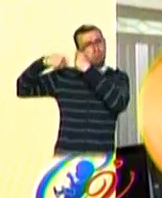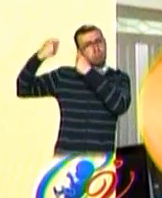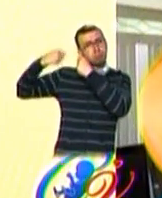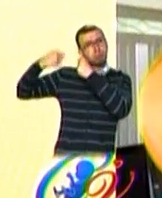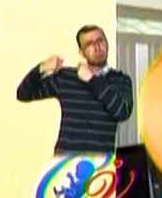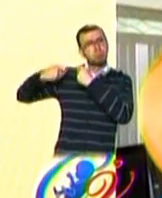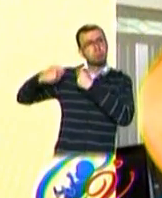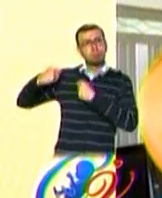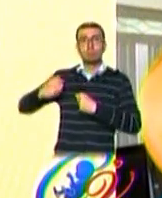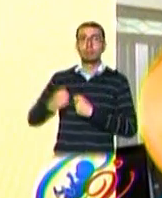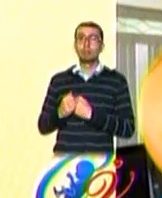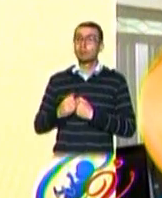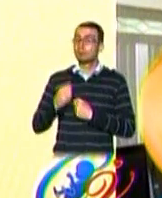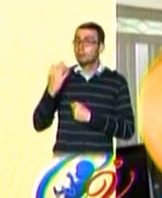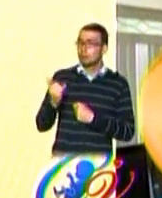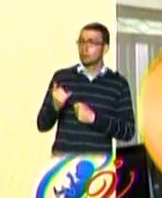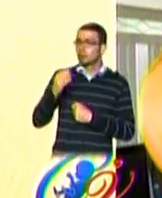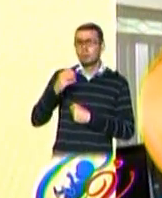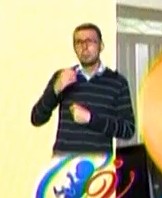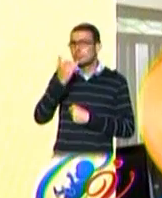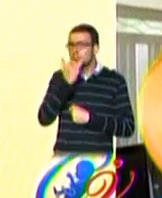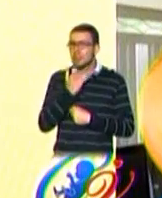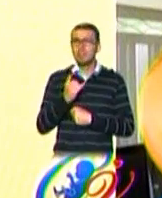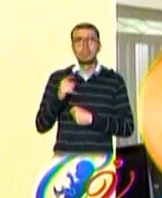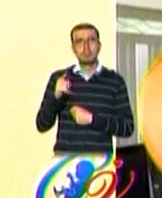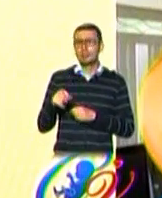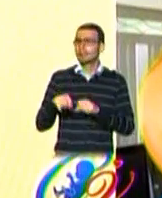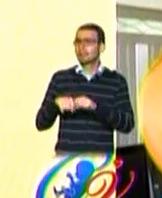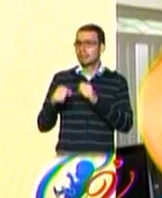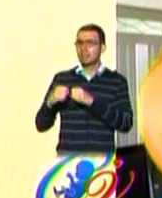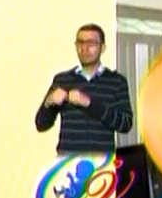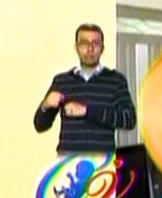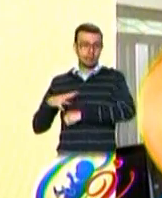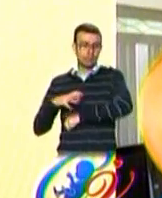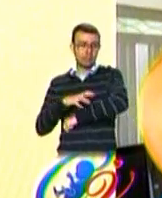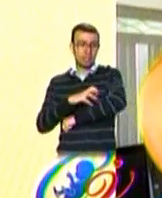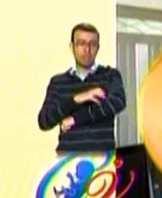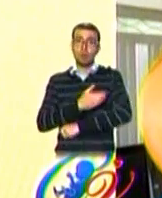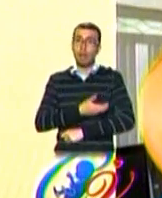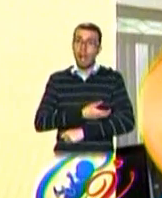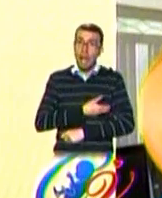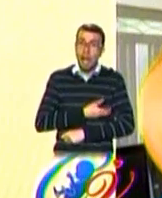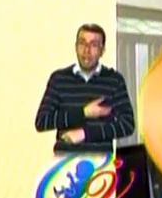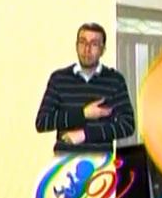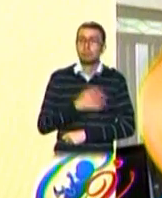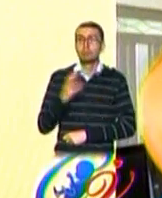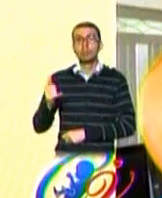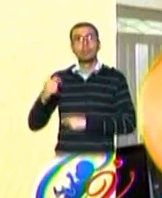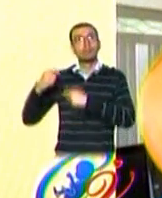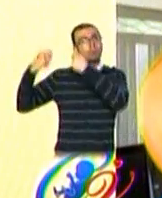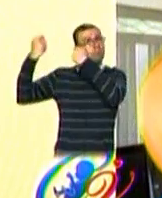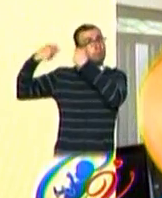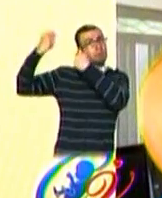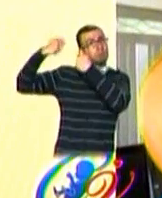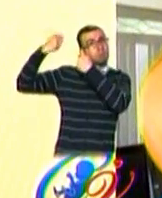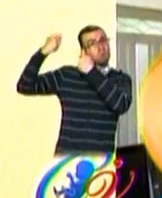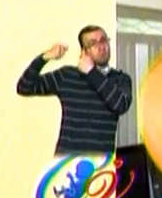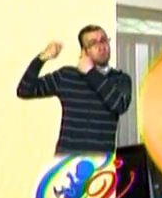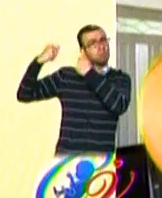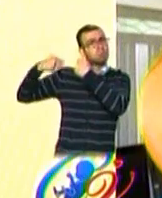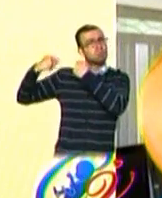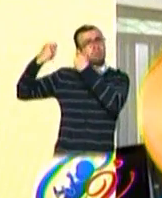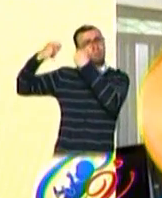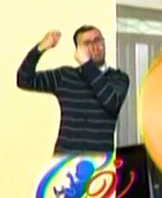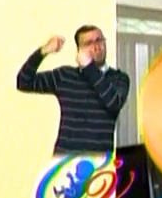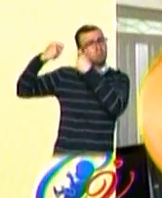los electrodomésticos más contaminantes que está relacionado con cáncer de seno es el secador de pelo. Porque cuando usted tiene